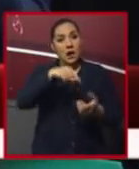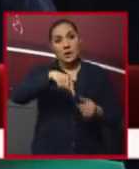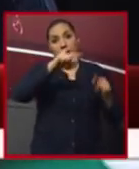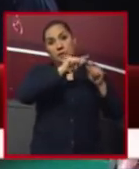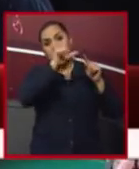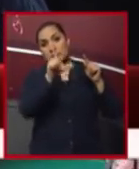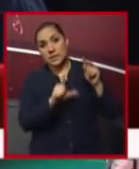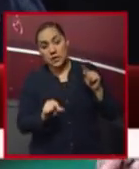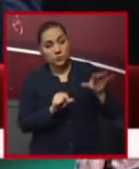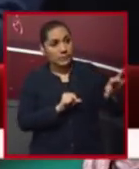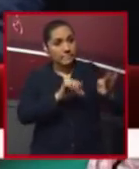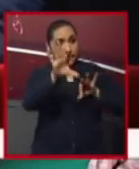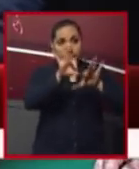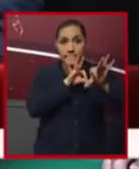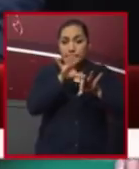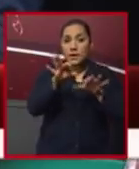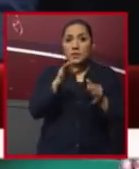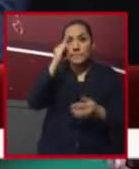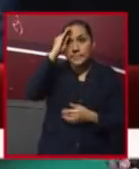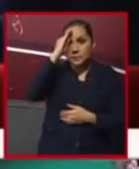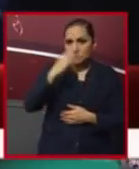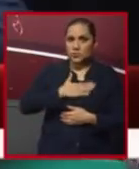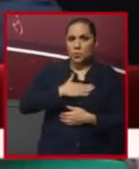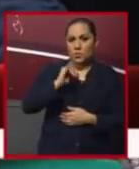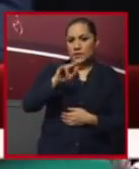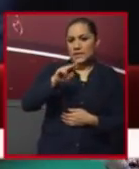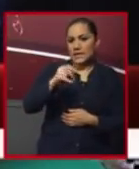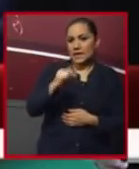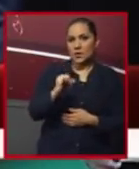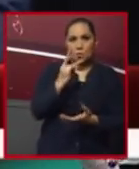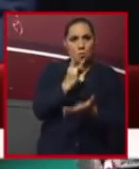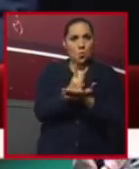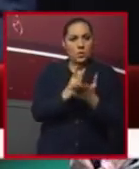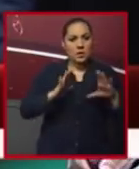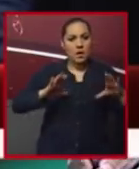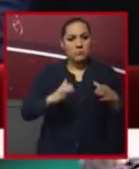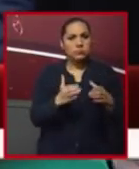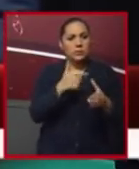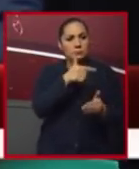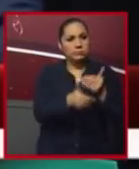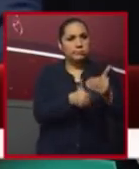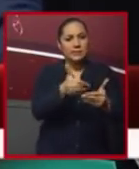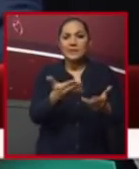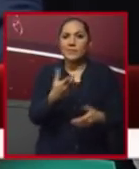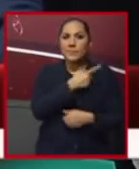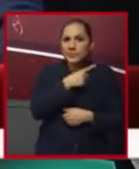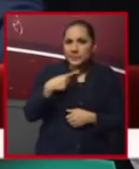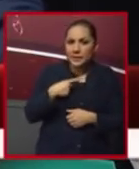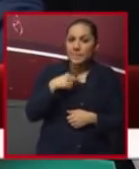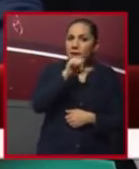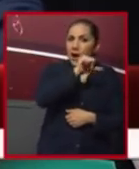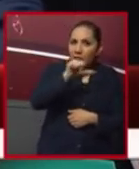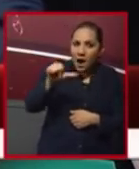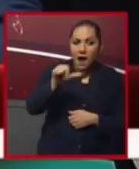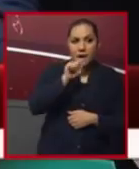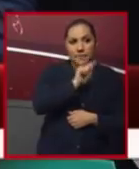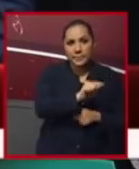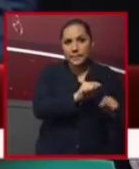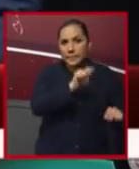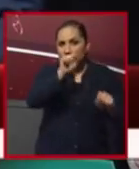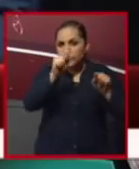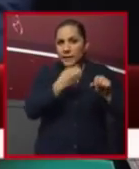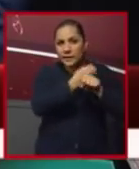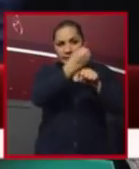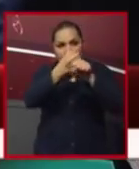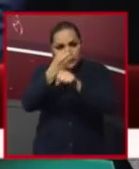sea el que crezca en términos de calidad. Tenemos que hacer crecer a las demás instituciones, a lo que en la ley se denominan unidades del Estado, es decir, aquellas